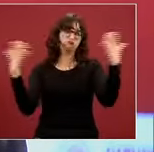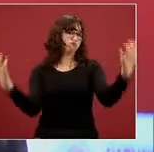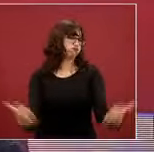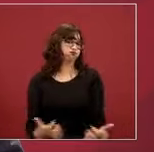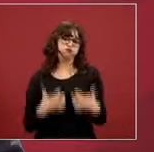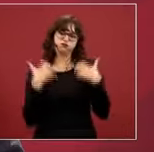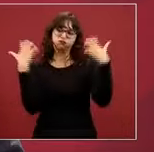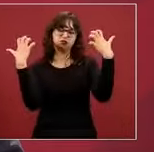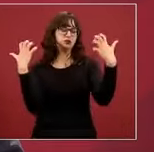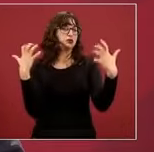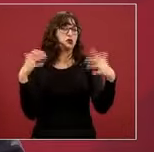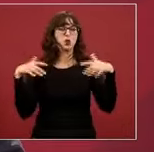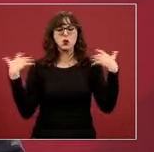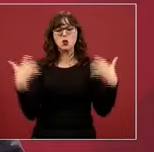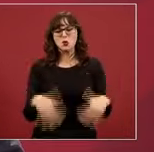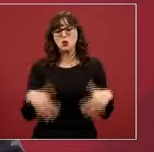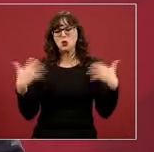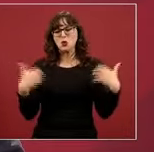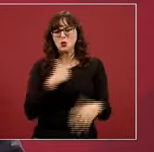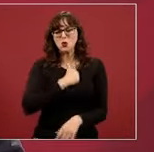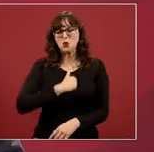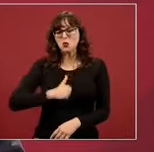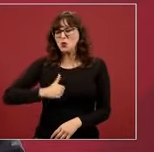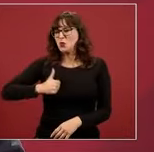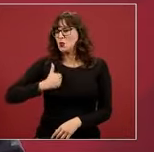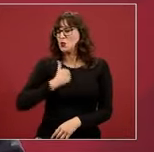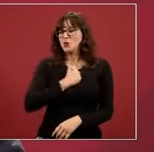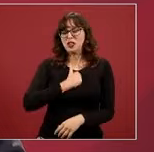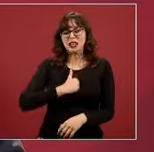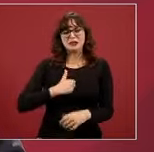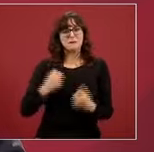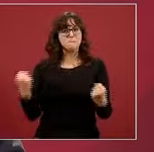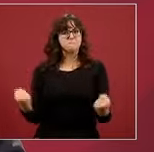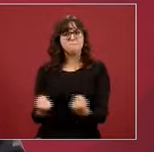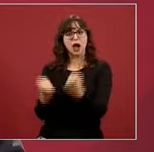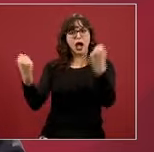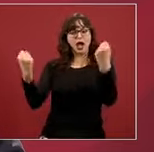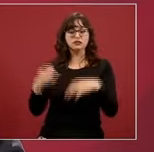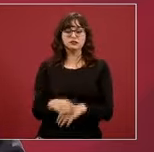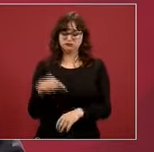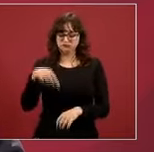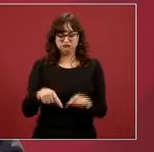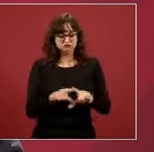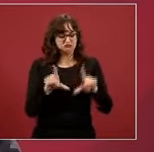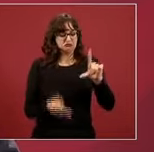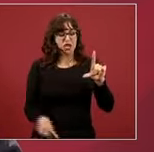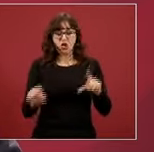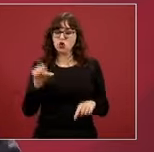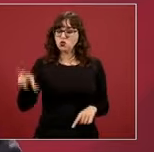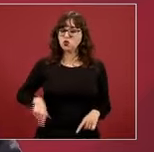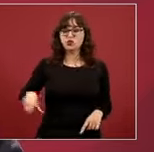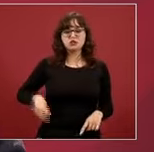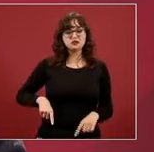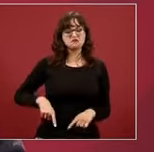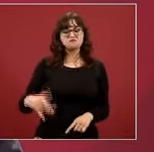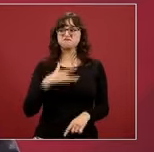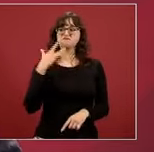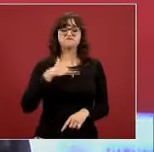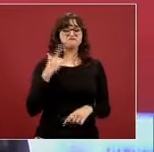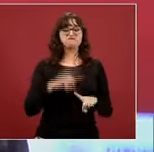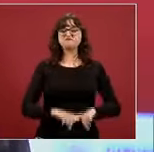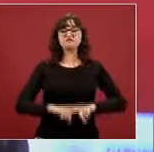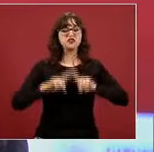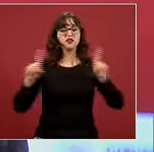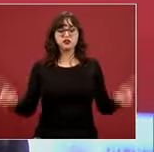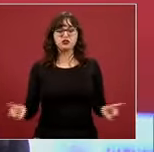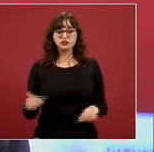y experiencias muy lamentables. En México, deliberadamente el gobierno mexicano optó por no ejercer la